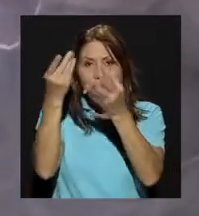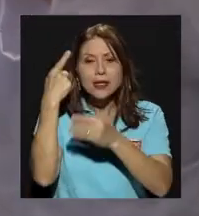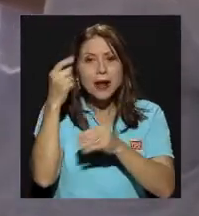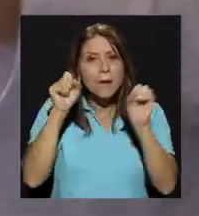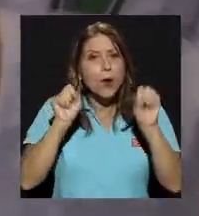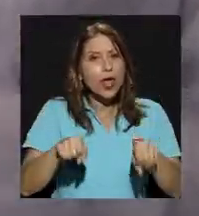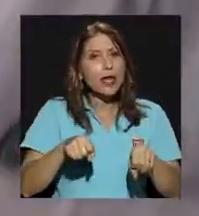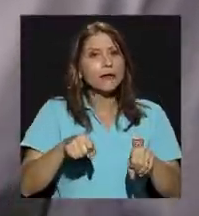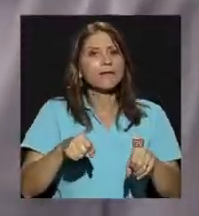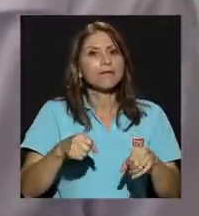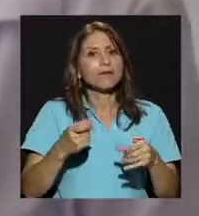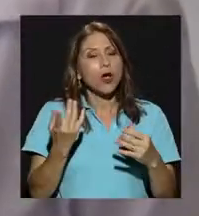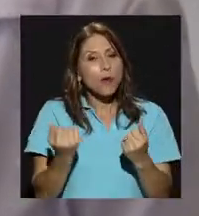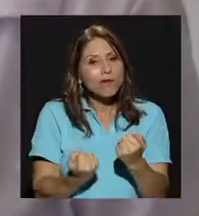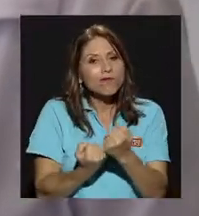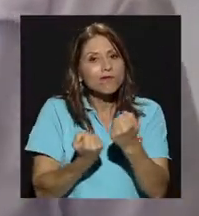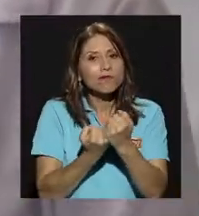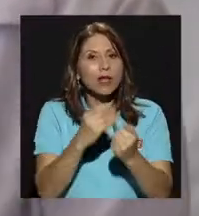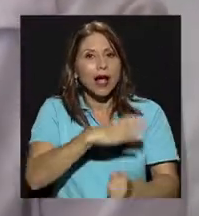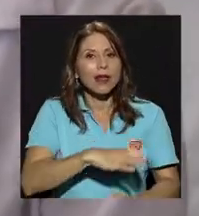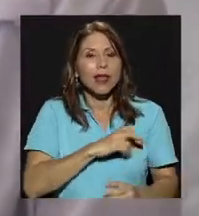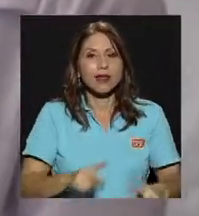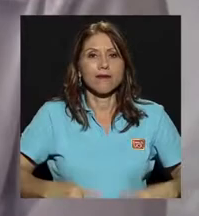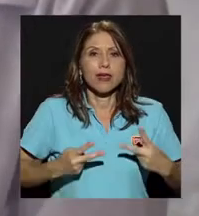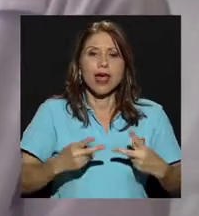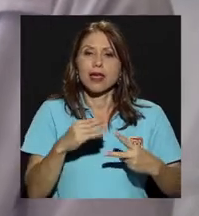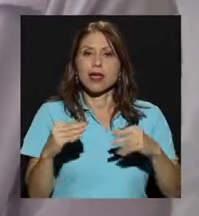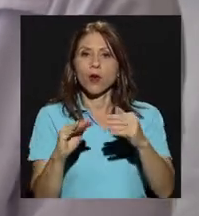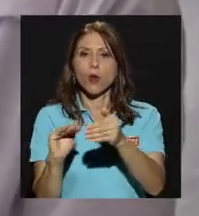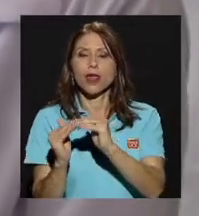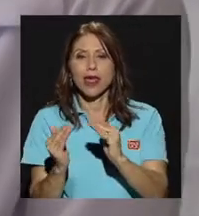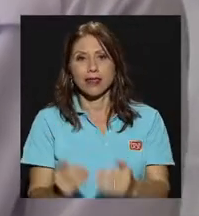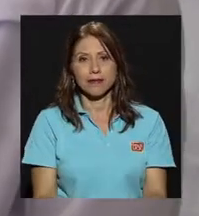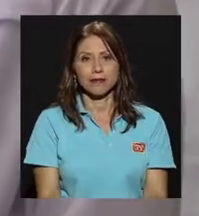poder aportar del mejor modo a su calidad de vida y a la de la comunidad.